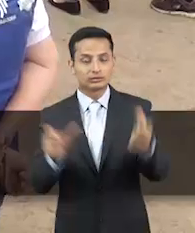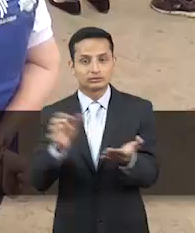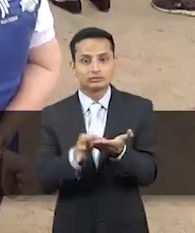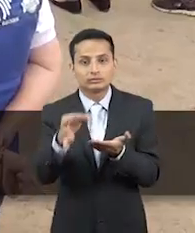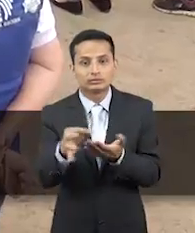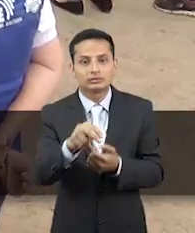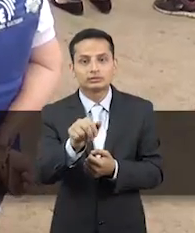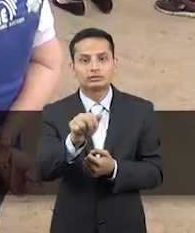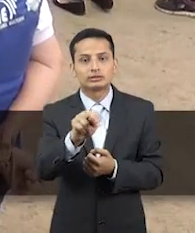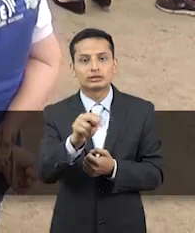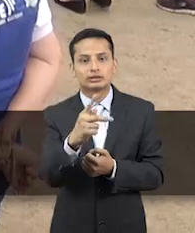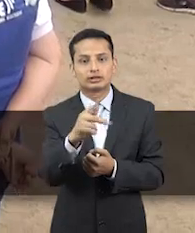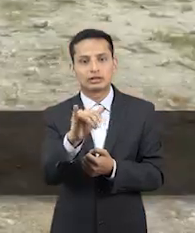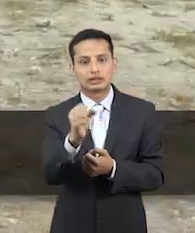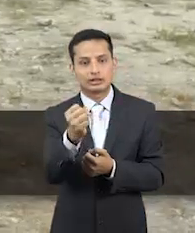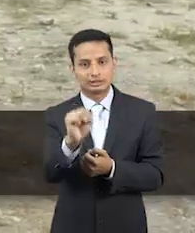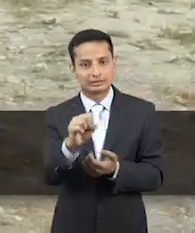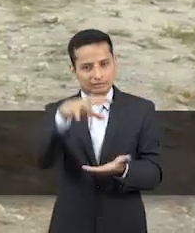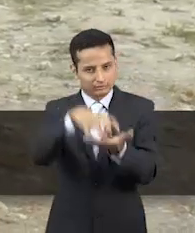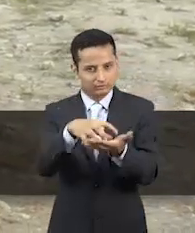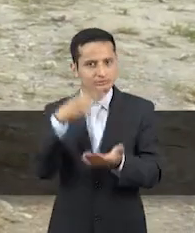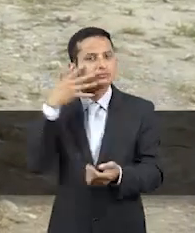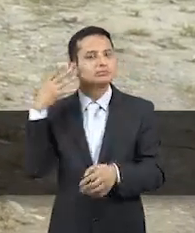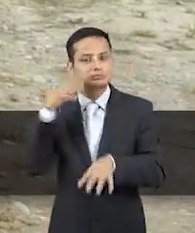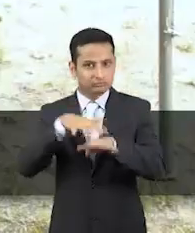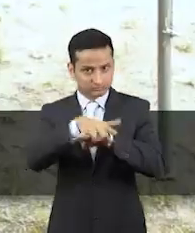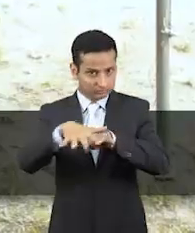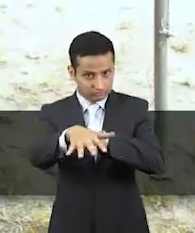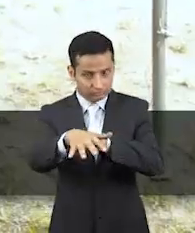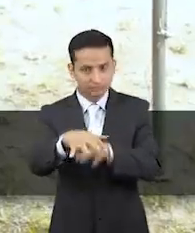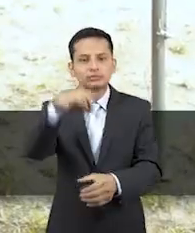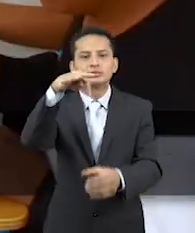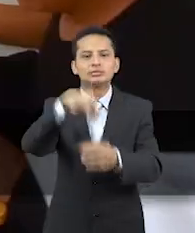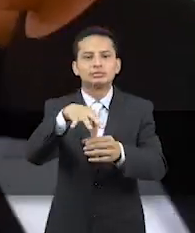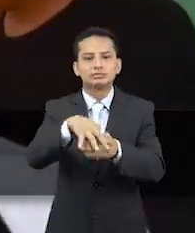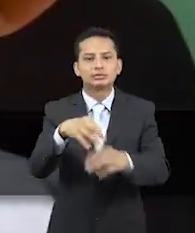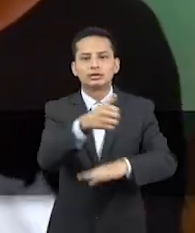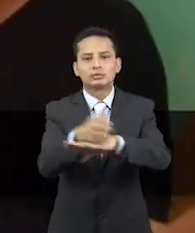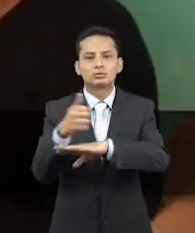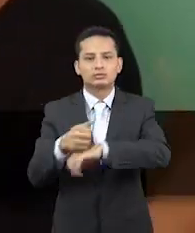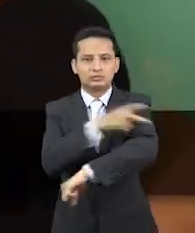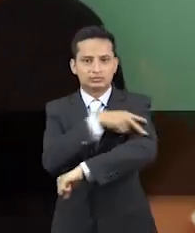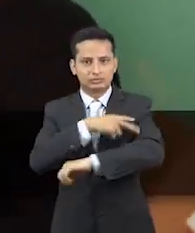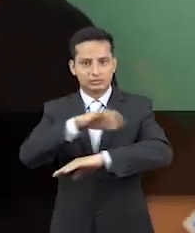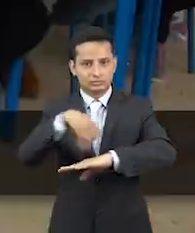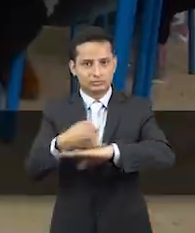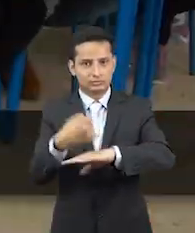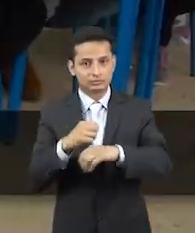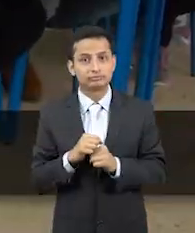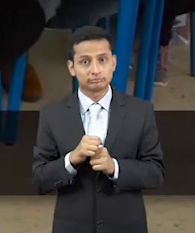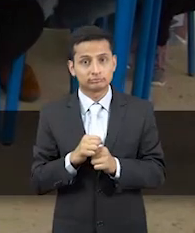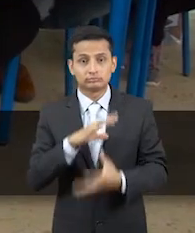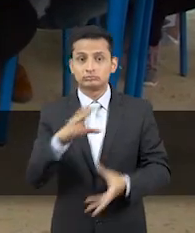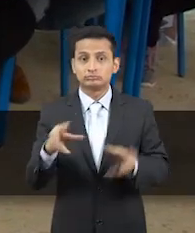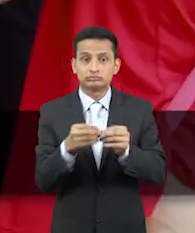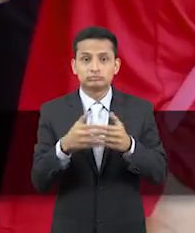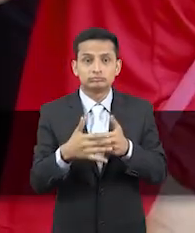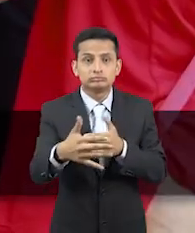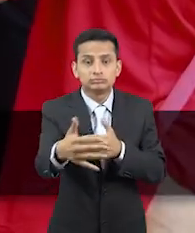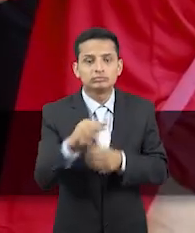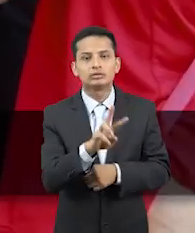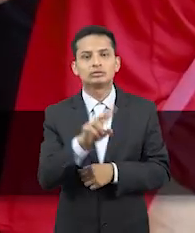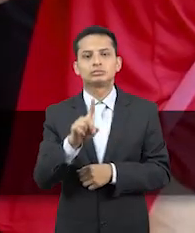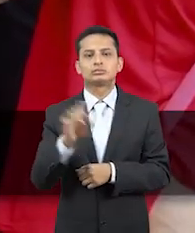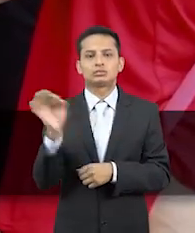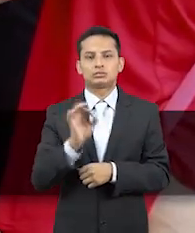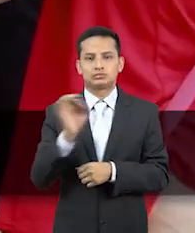Habitantes de la parroquia rural Nancáis del cantón Nangaritza, provincia de Zamora, Chinchipe, eligieron a sus autoridades en una jornada democrática que se realizó